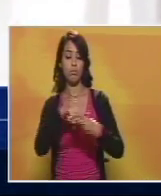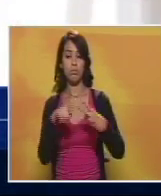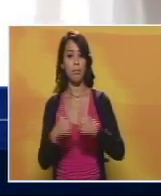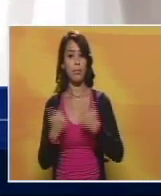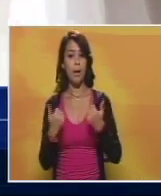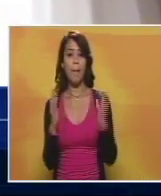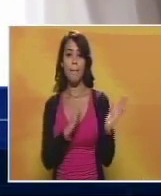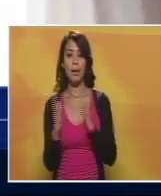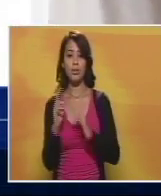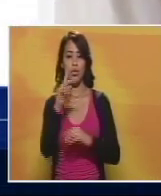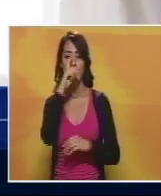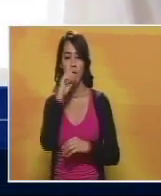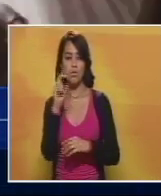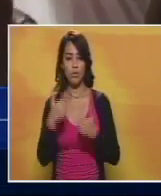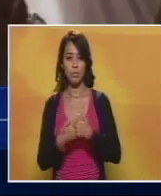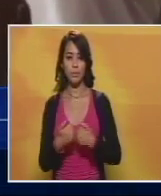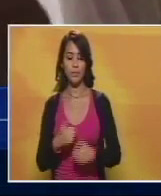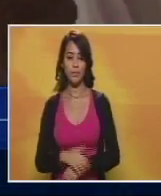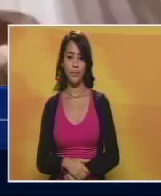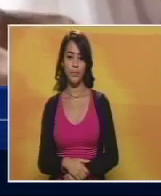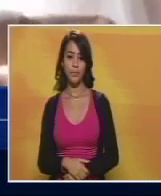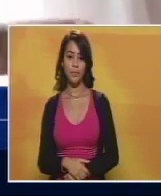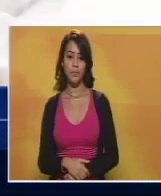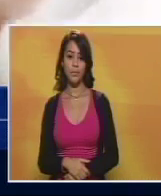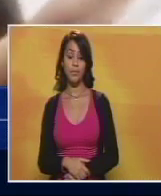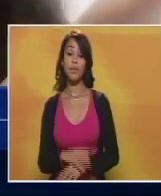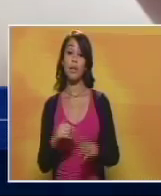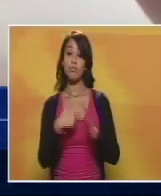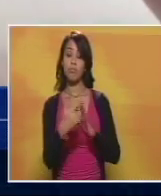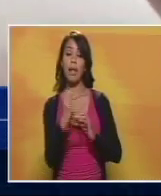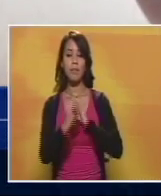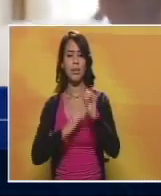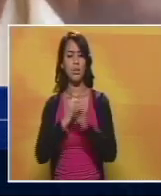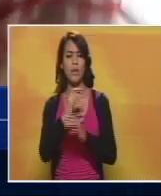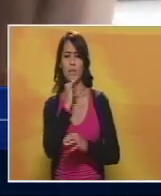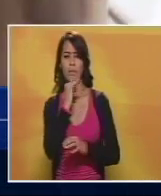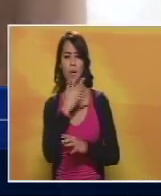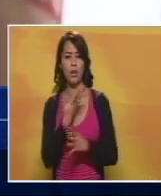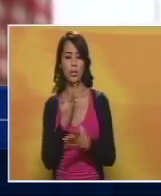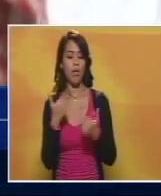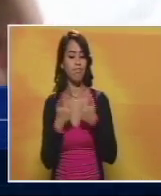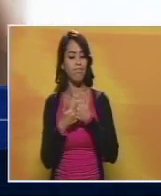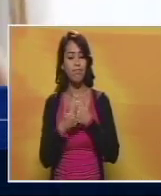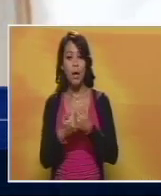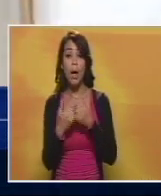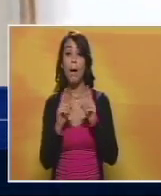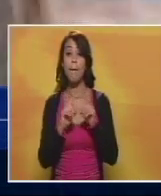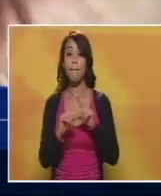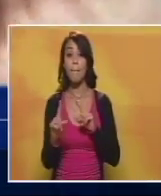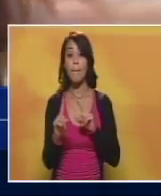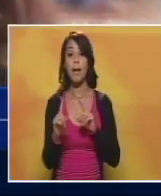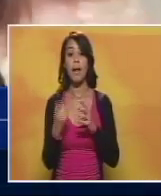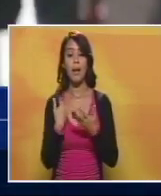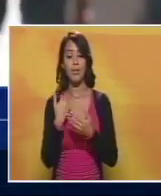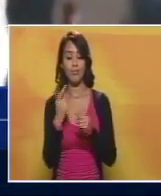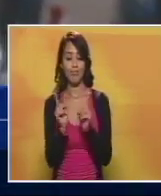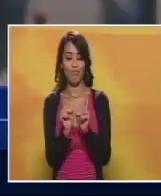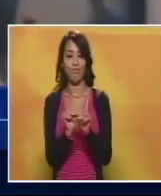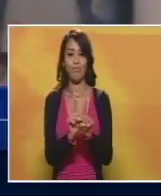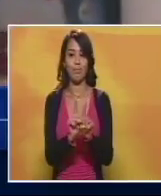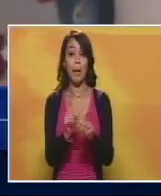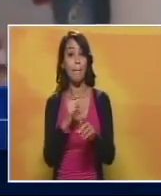una sustancia presuntamente contaminada. El procedimiento se realizó en un apartamento ubicado en el complejo Parque Caracas, ubicado